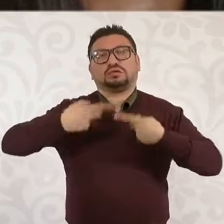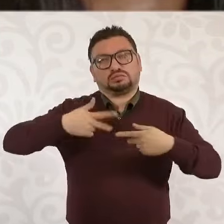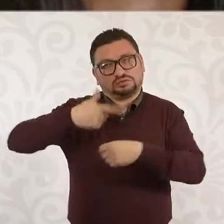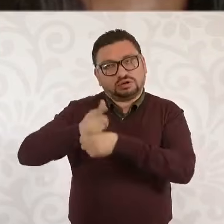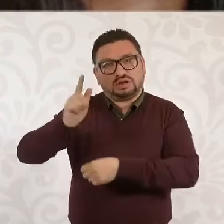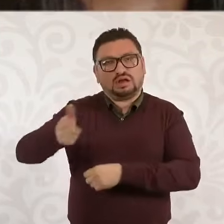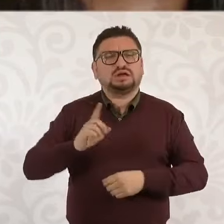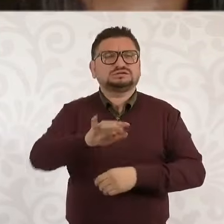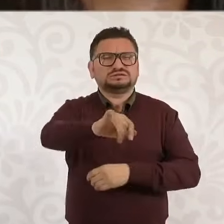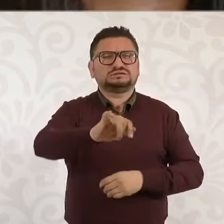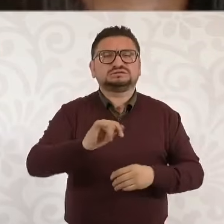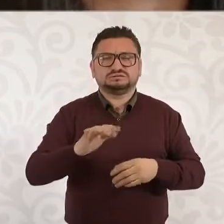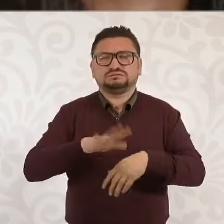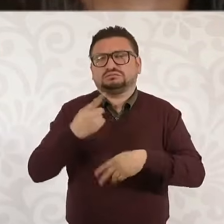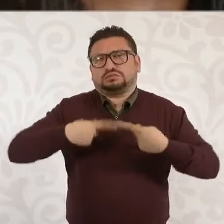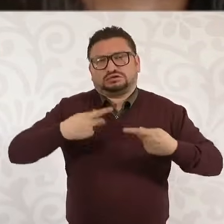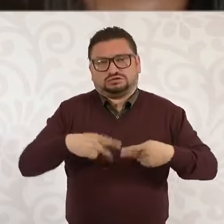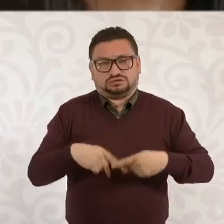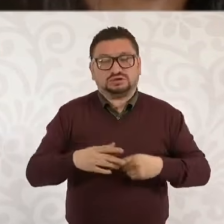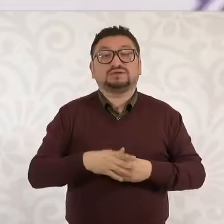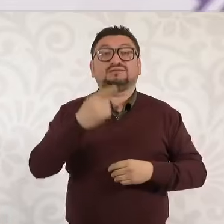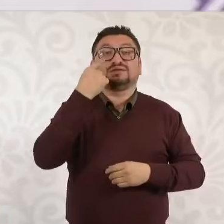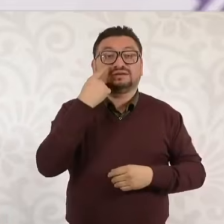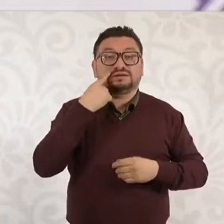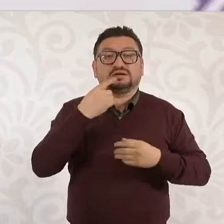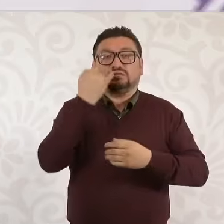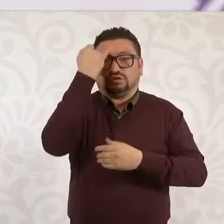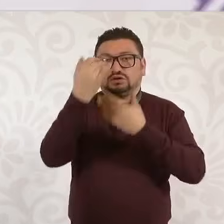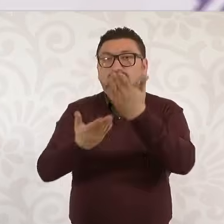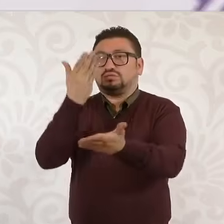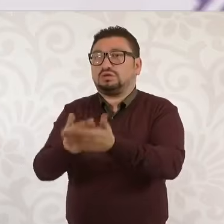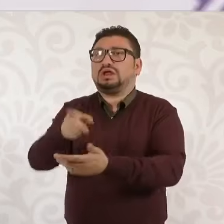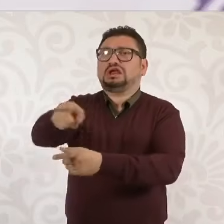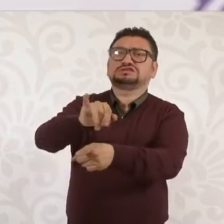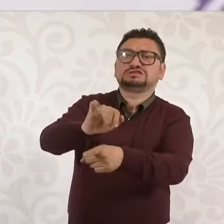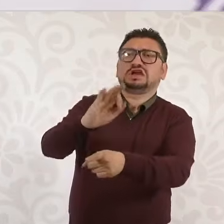a eso. Sí, la gente, o sea, que la gente los va a señalar. La gente va a decir, pues él aprobó y él no aprobó.